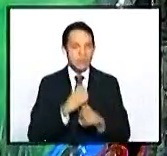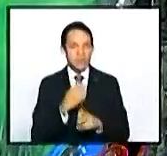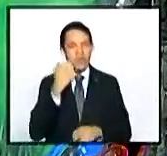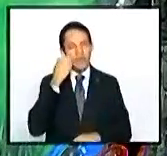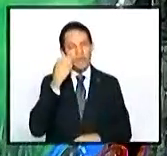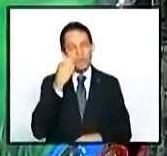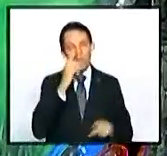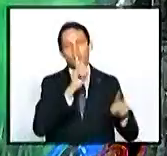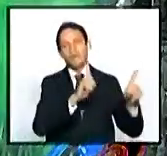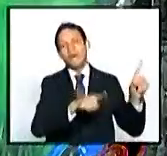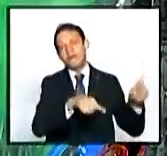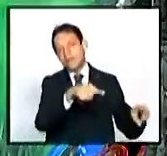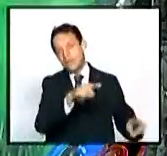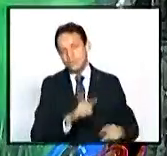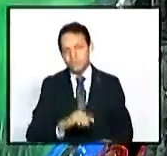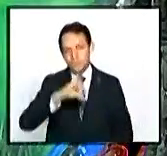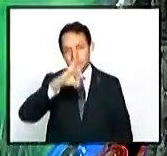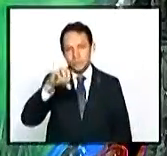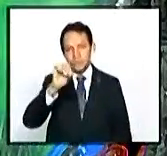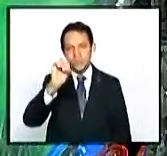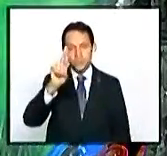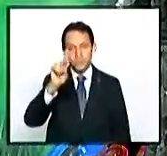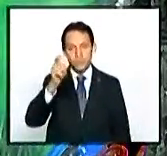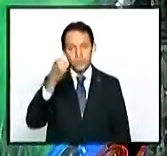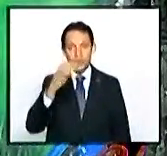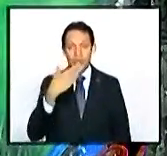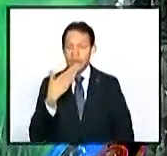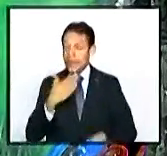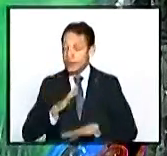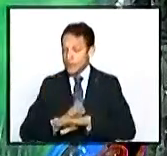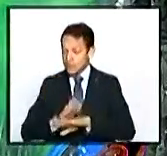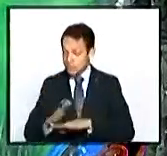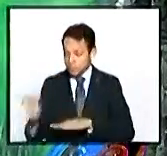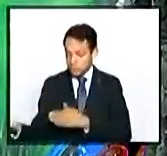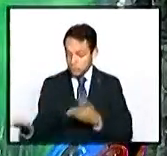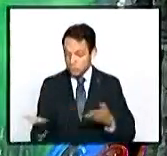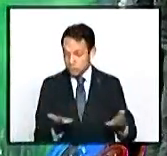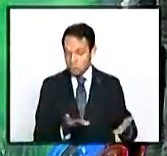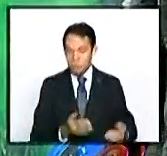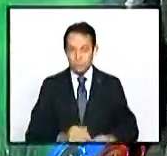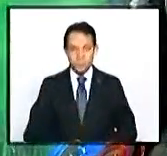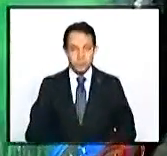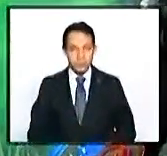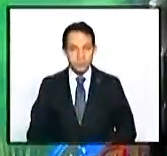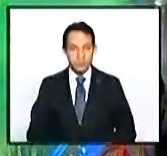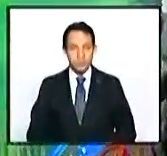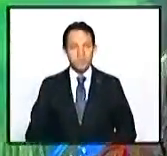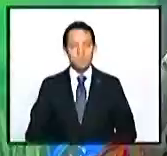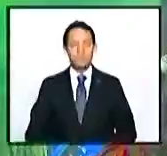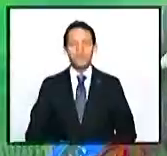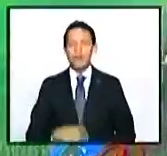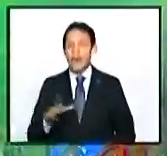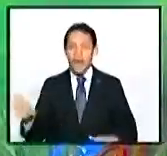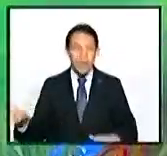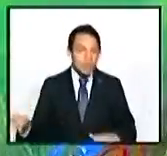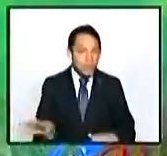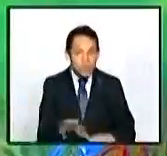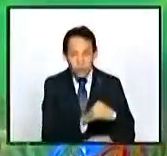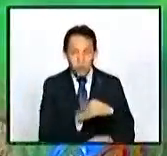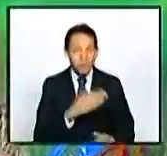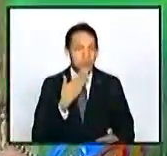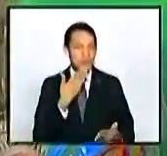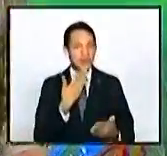enfermedad. Jorge Calderón Duque, muchas gracias por estar con nosotros y bienvenido a Conexión Vital. Doctor Jorge Enrique, a todos los televidentes, es